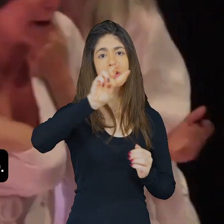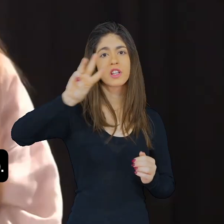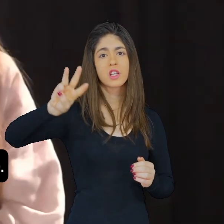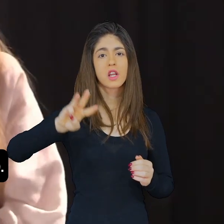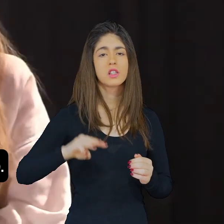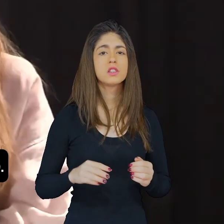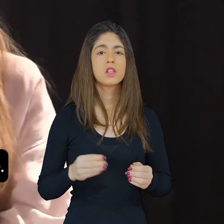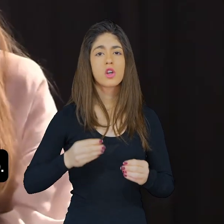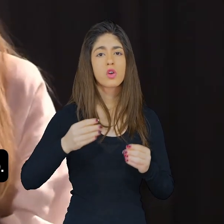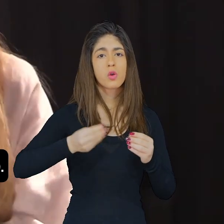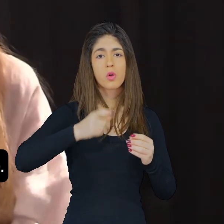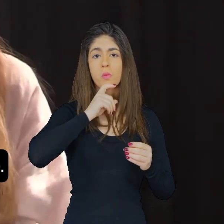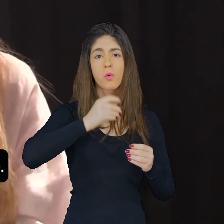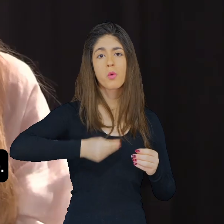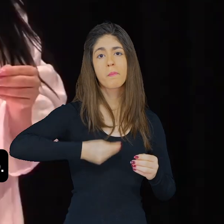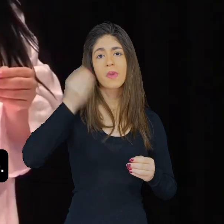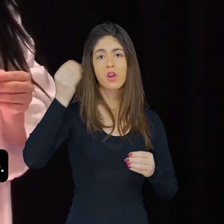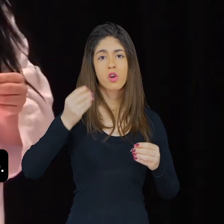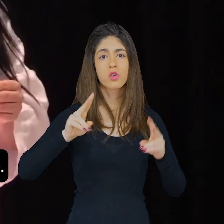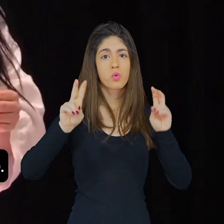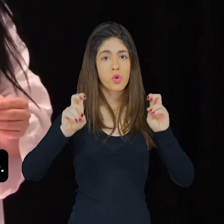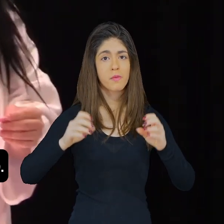que deja al desnudo al ser humano.